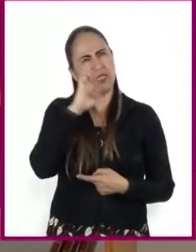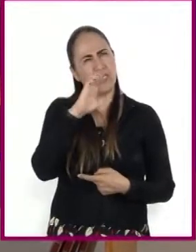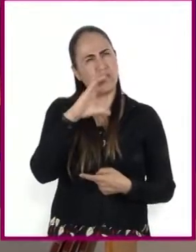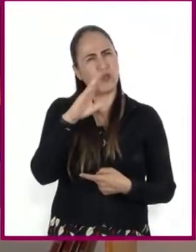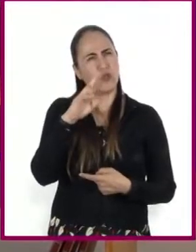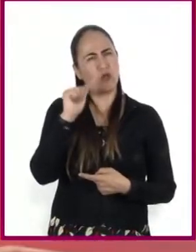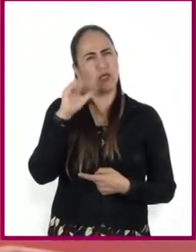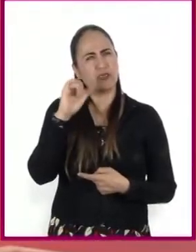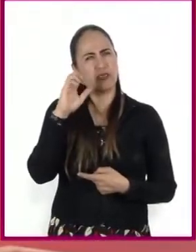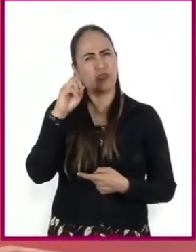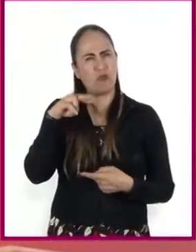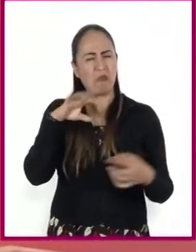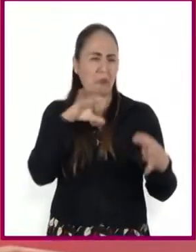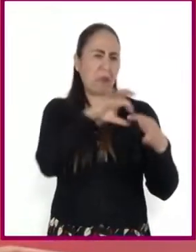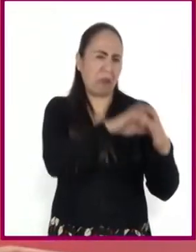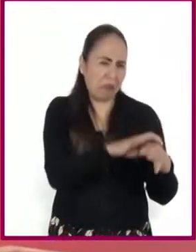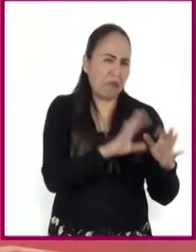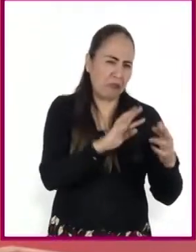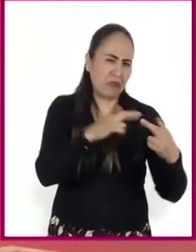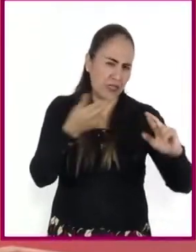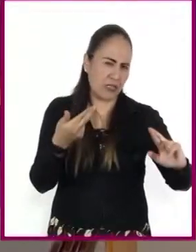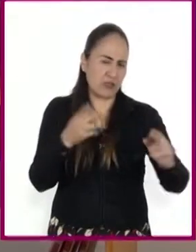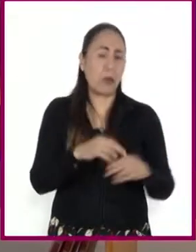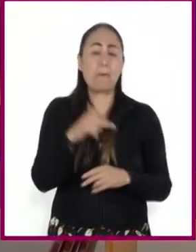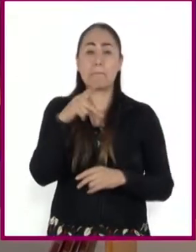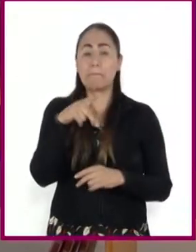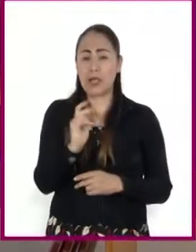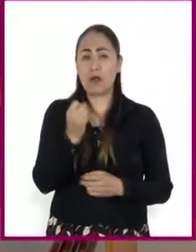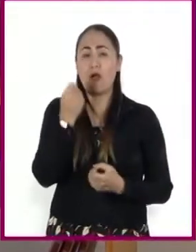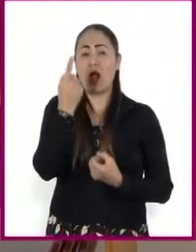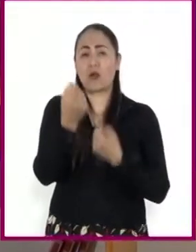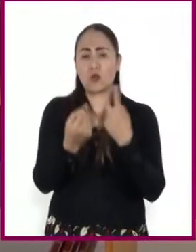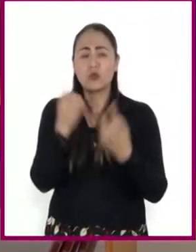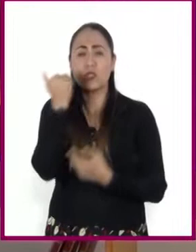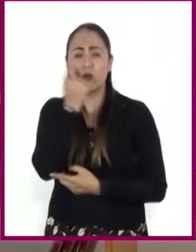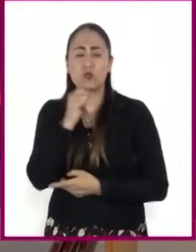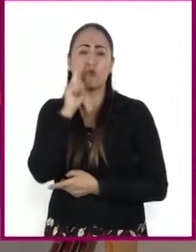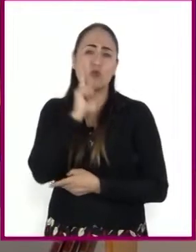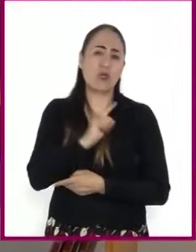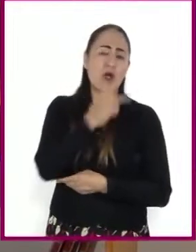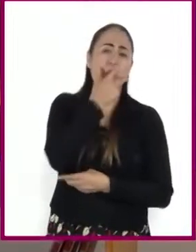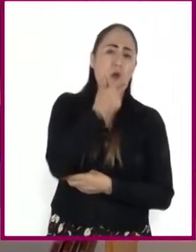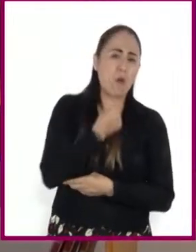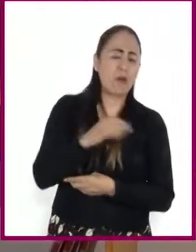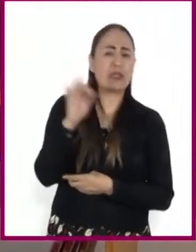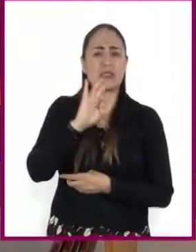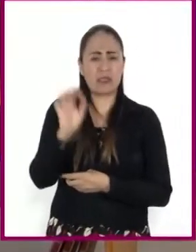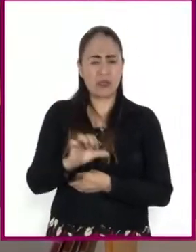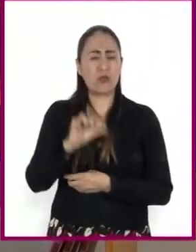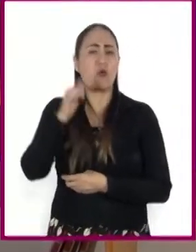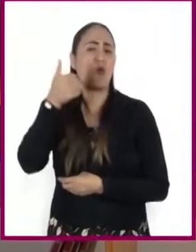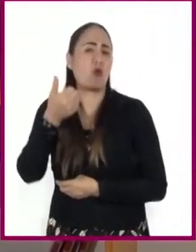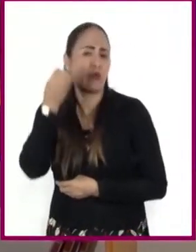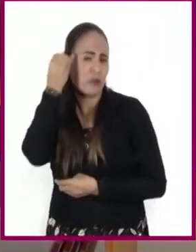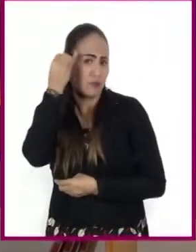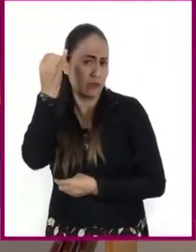concepto. También es muy probable que algunas alumnas y varios alumnos hayan pensado en definiciones